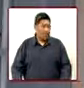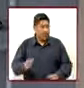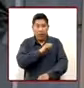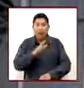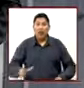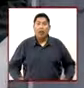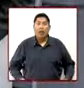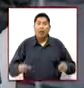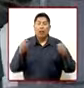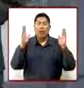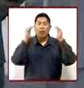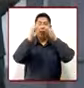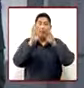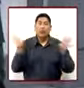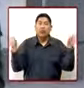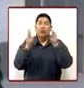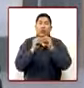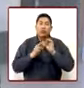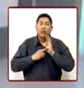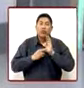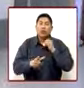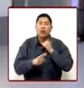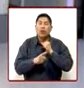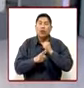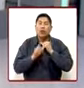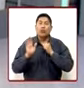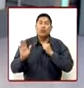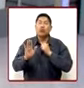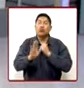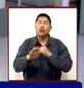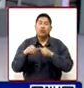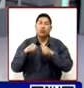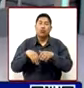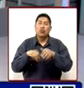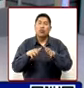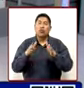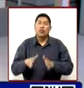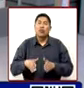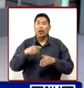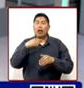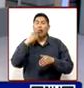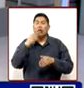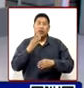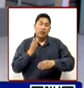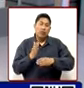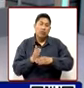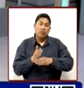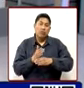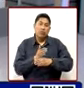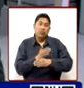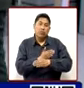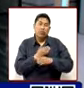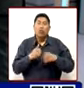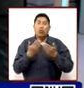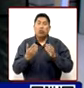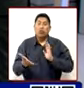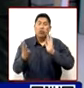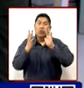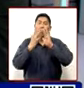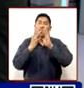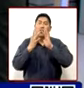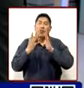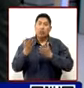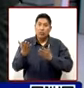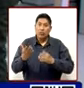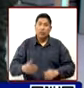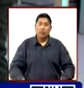El alcalde Iván Arias se reunió con representantes de los movilizados. Nos informa sobre los avances que hubo en estas mesas de diálogo. Donato Hanover con